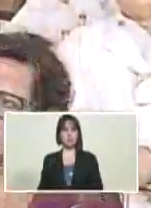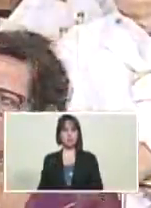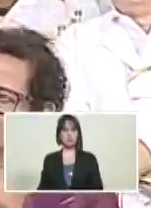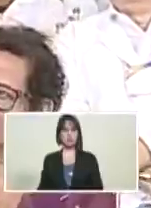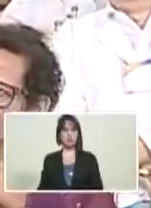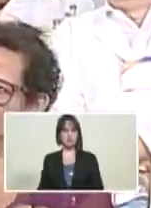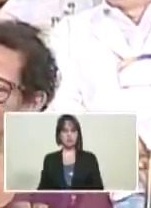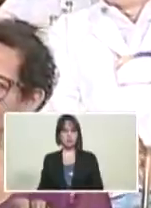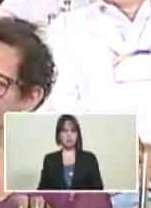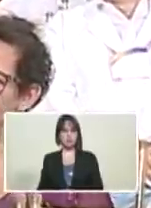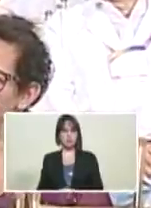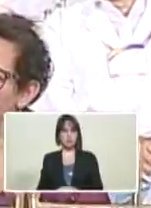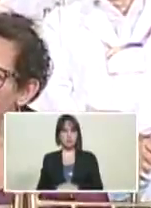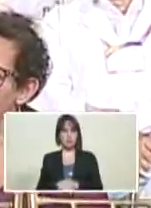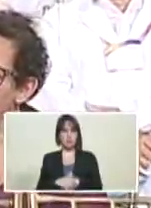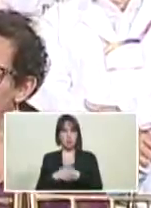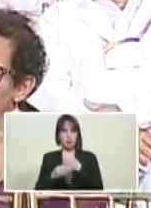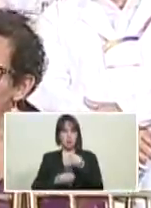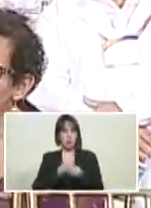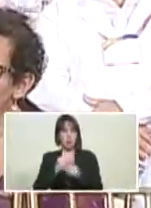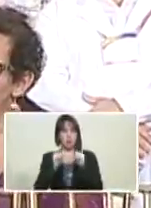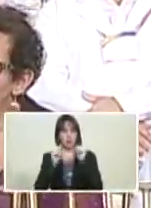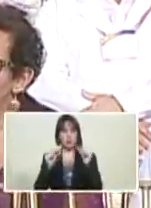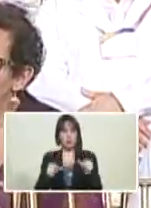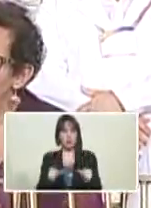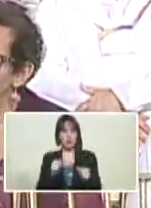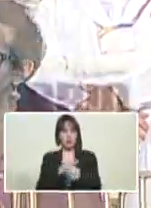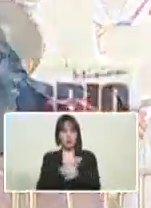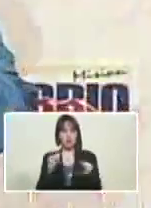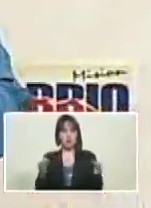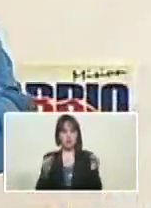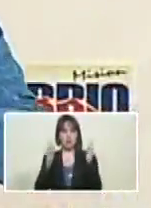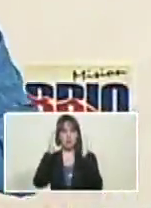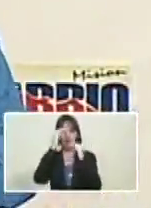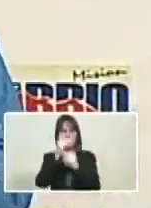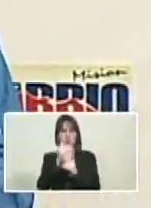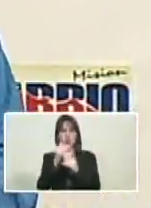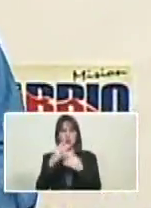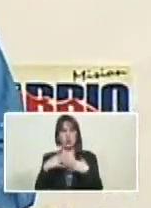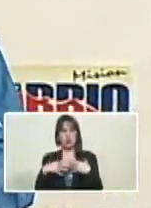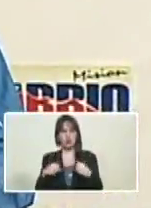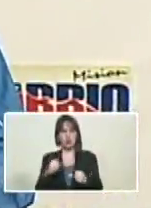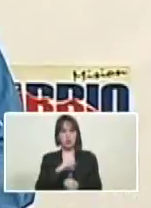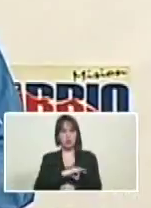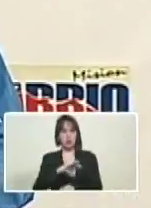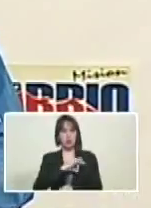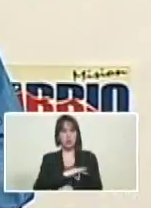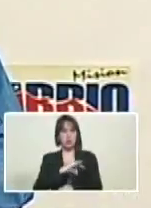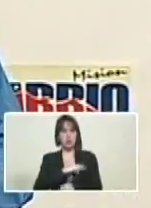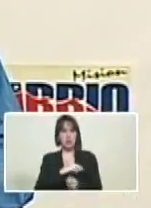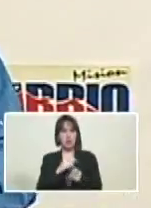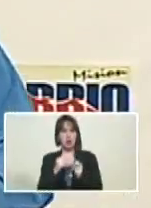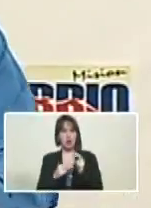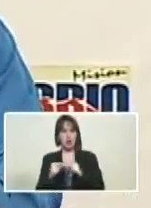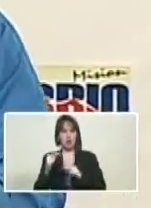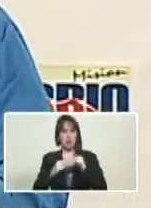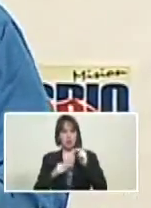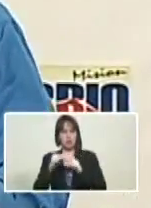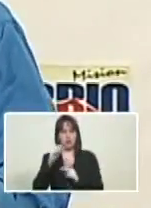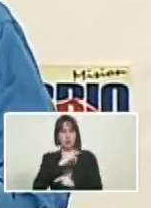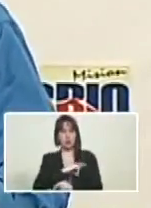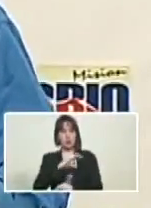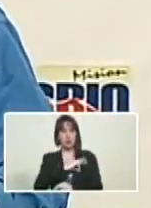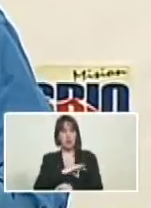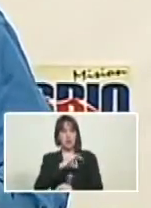Ahí vamos haciendo el sistema perfecto de atención social, de construcción del socialismo en